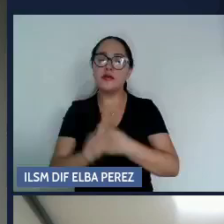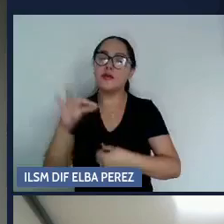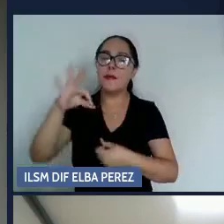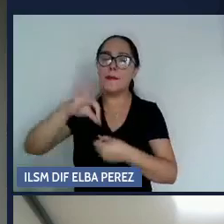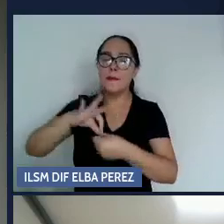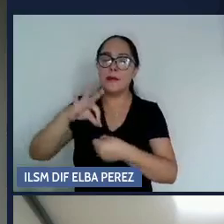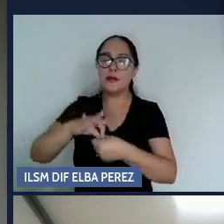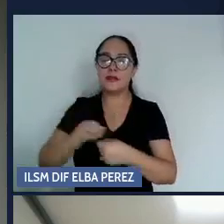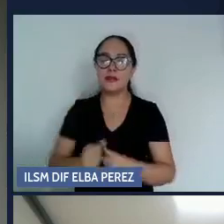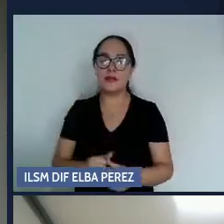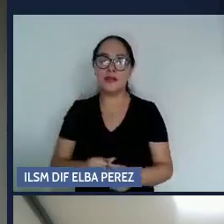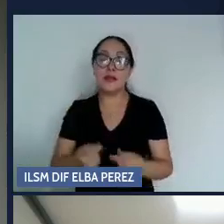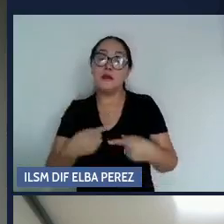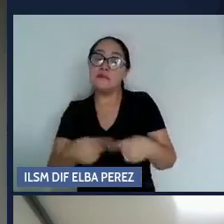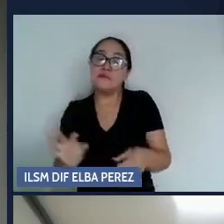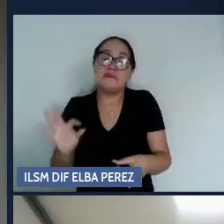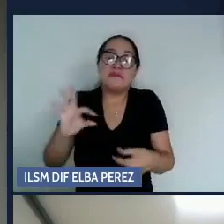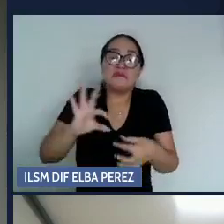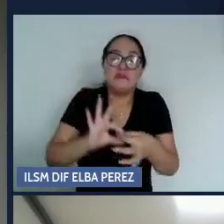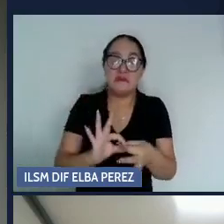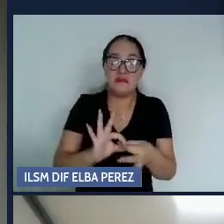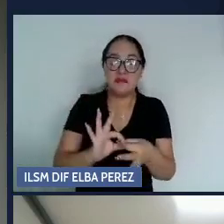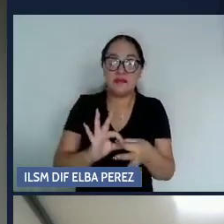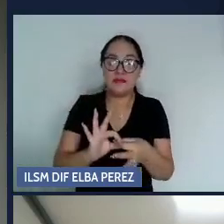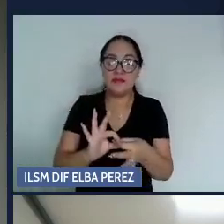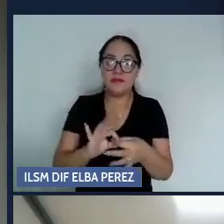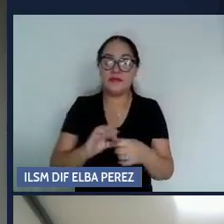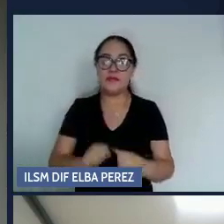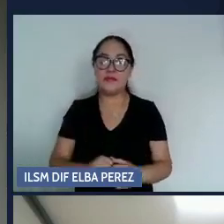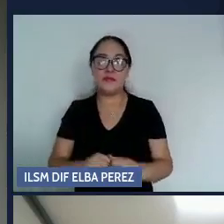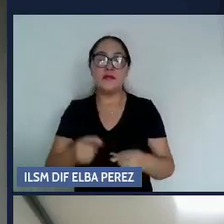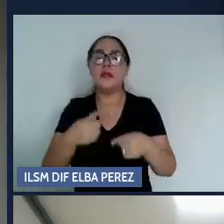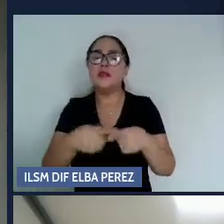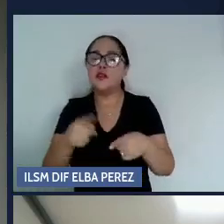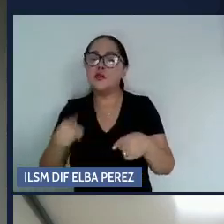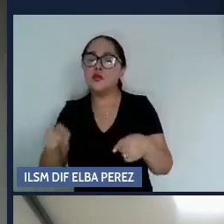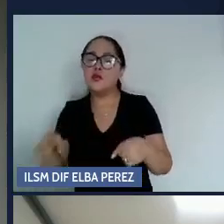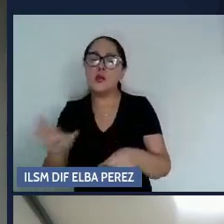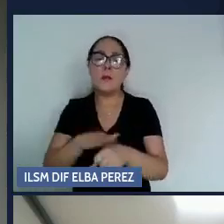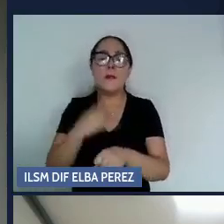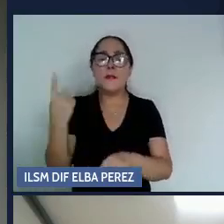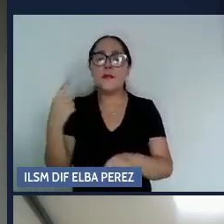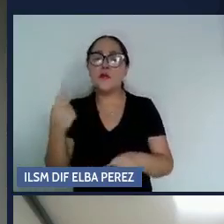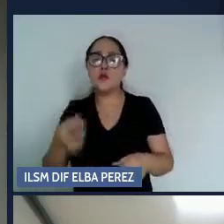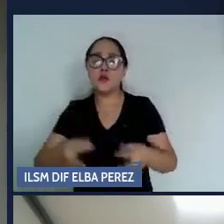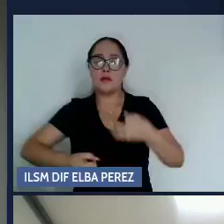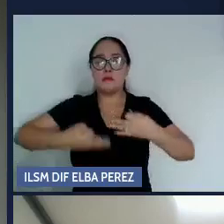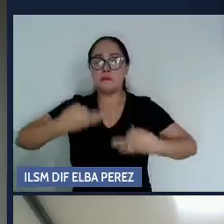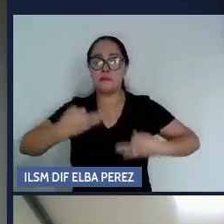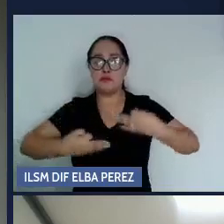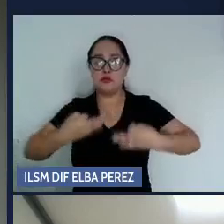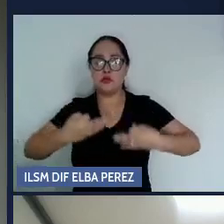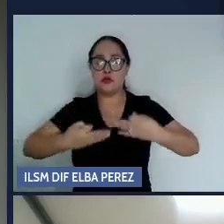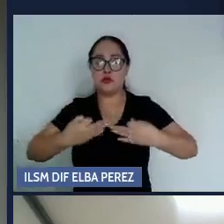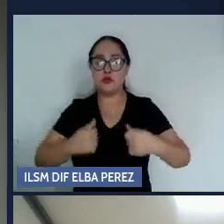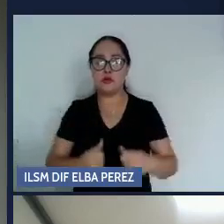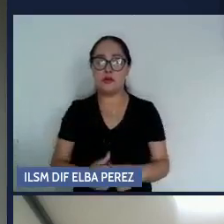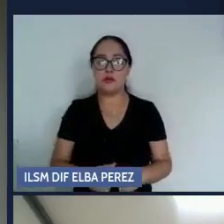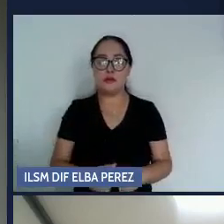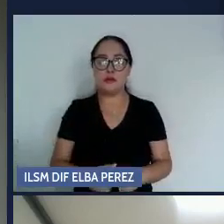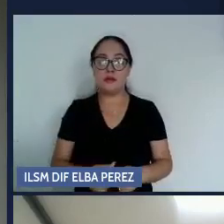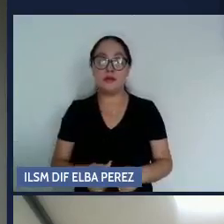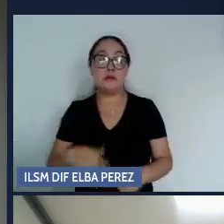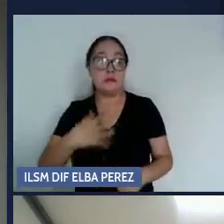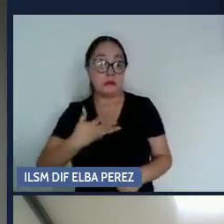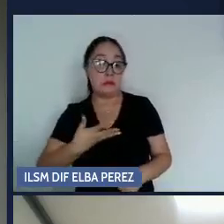FGR. Nos encargamos de procurar justicia penal y tenemos autonomía tanto técnica